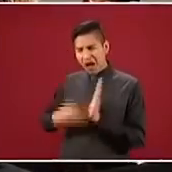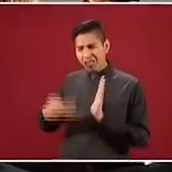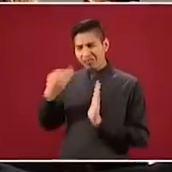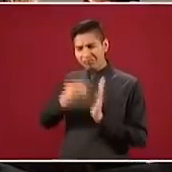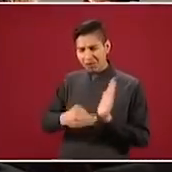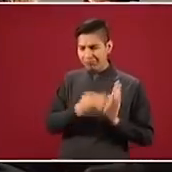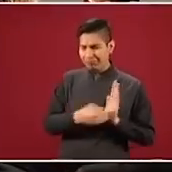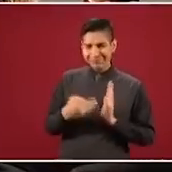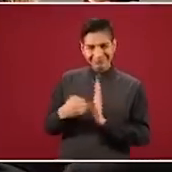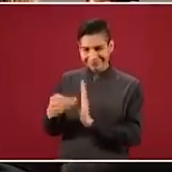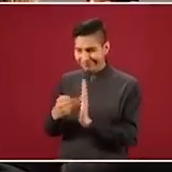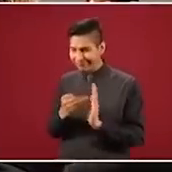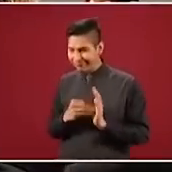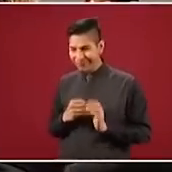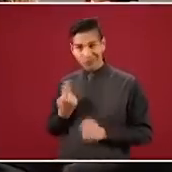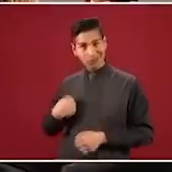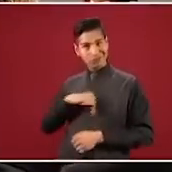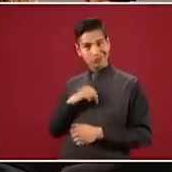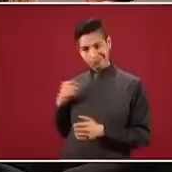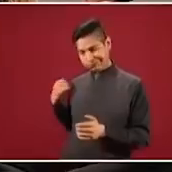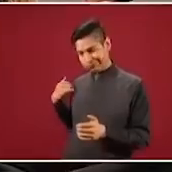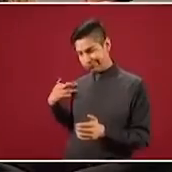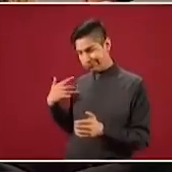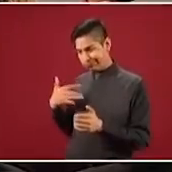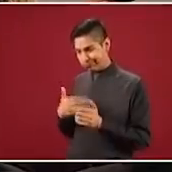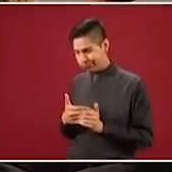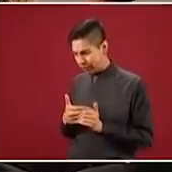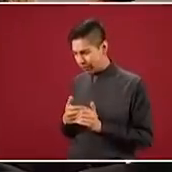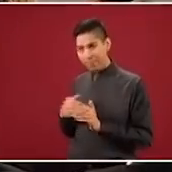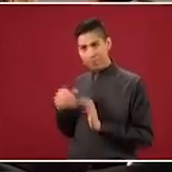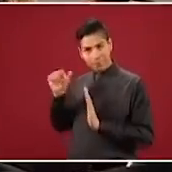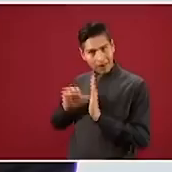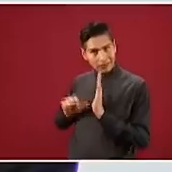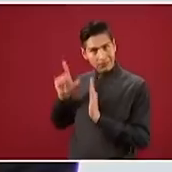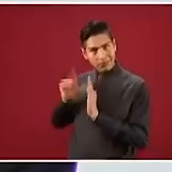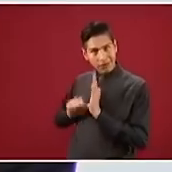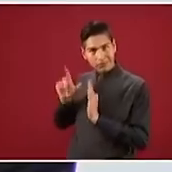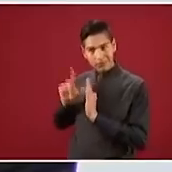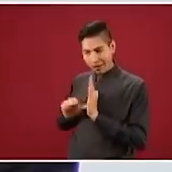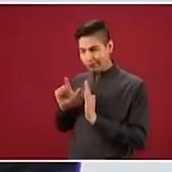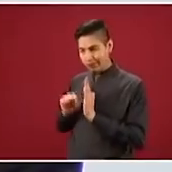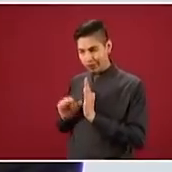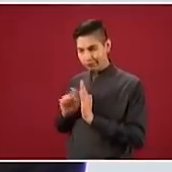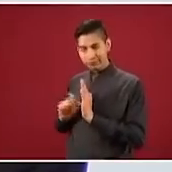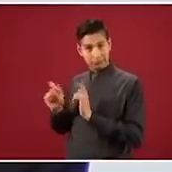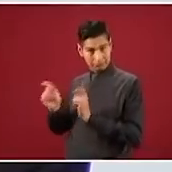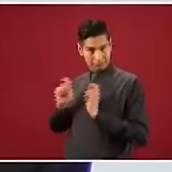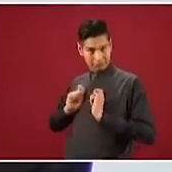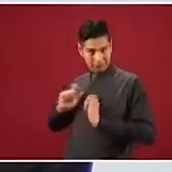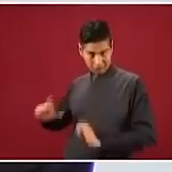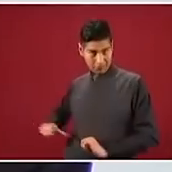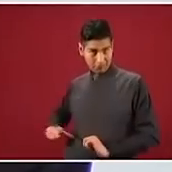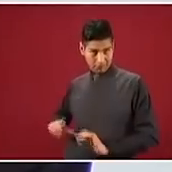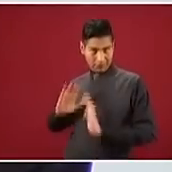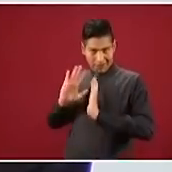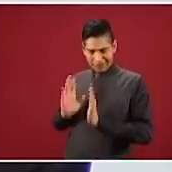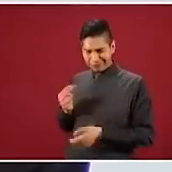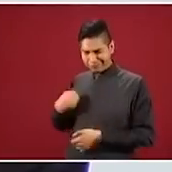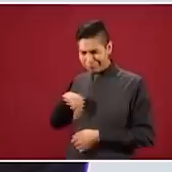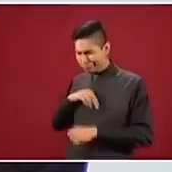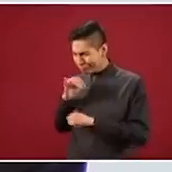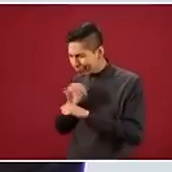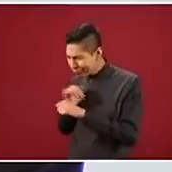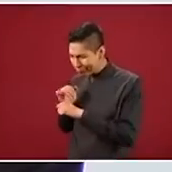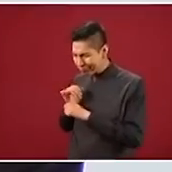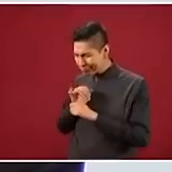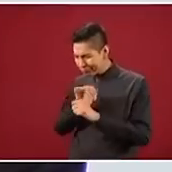que fuimos reconociendo a lo largo de varios meses ya estando en el gobierno y que el presidente había